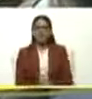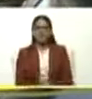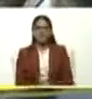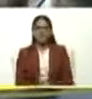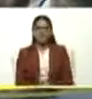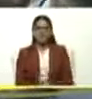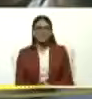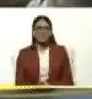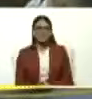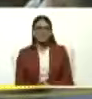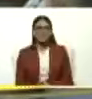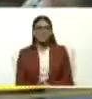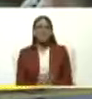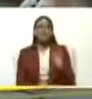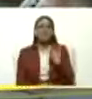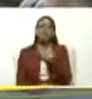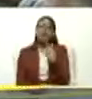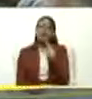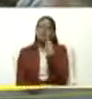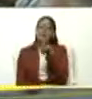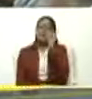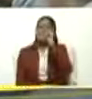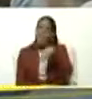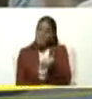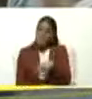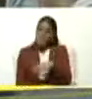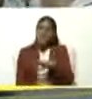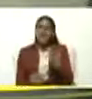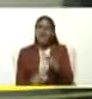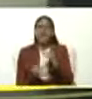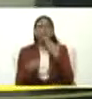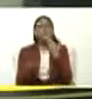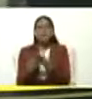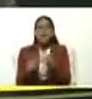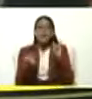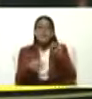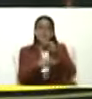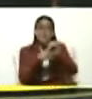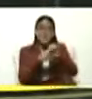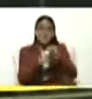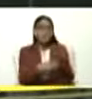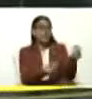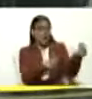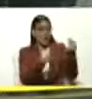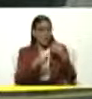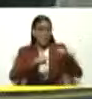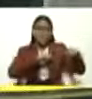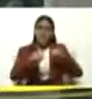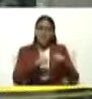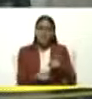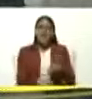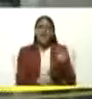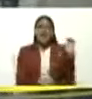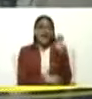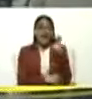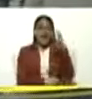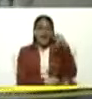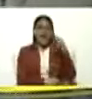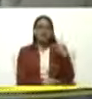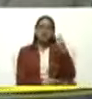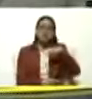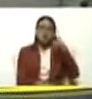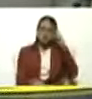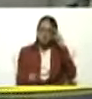Mi presidente, quería acotar que gracias a la gestión de nuestra ministra, en el mes de enero se hizo un reconocimiento legal